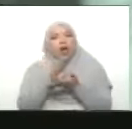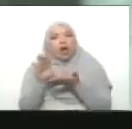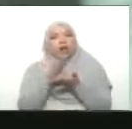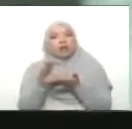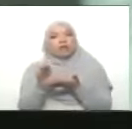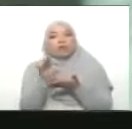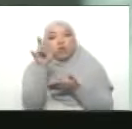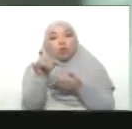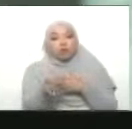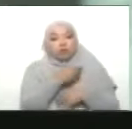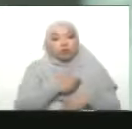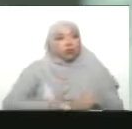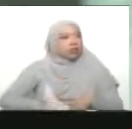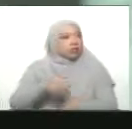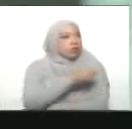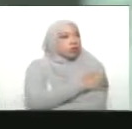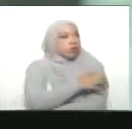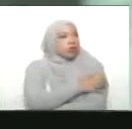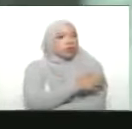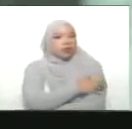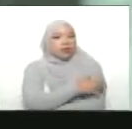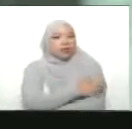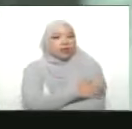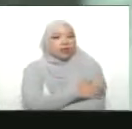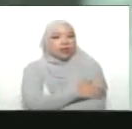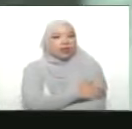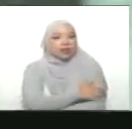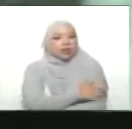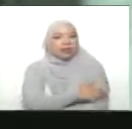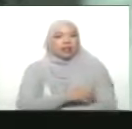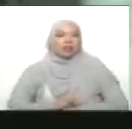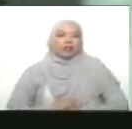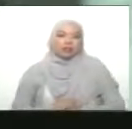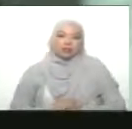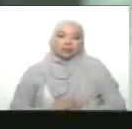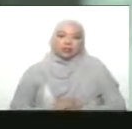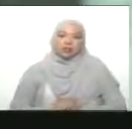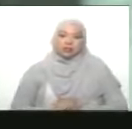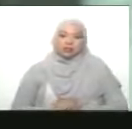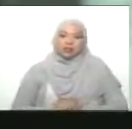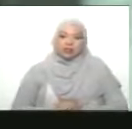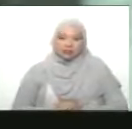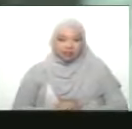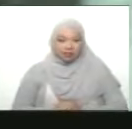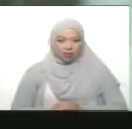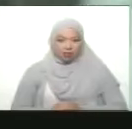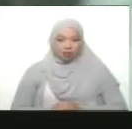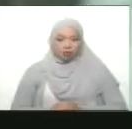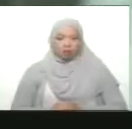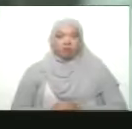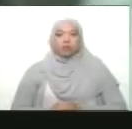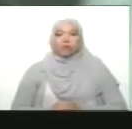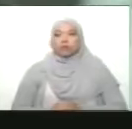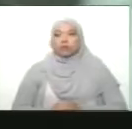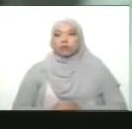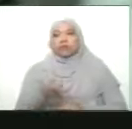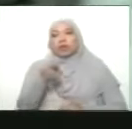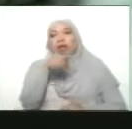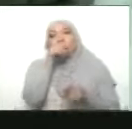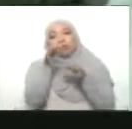Pecov. Teodoro Pecov, en paz descanse, ya está en el otro mundo. Él